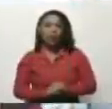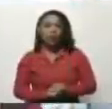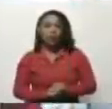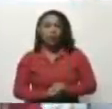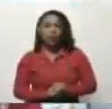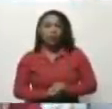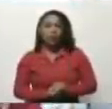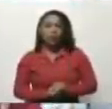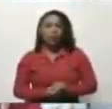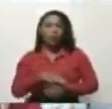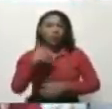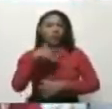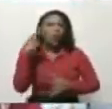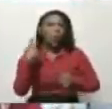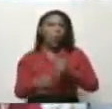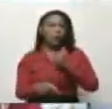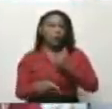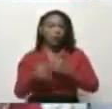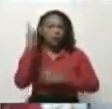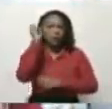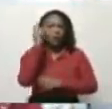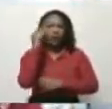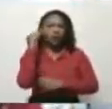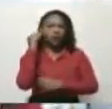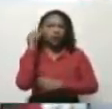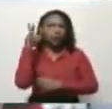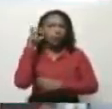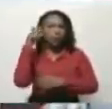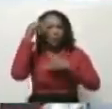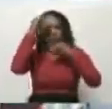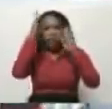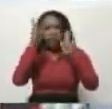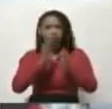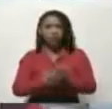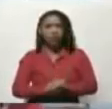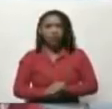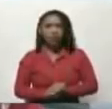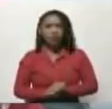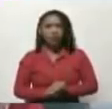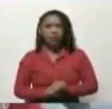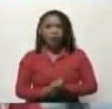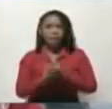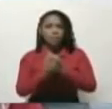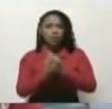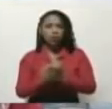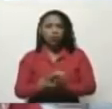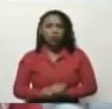¿Cuándo fue la última vez, diputadas que me oís, diputados que me oís, colegas,